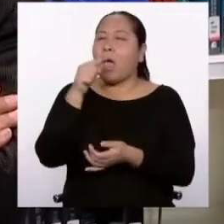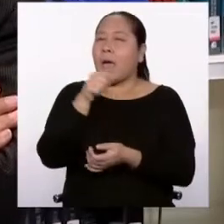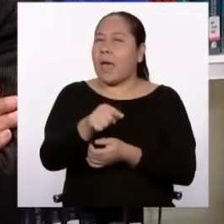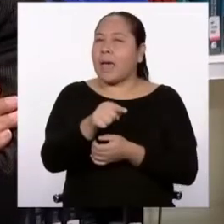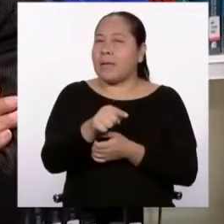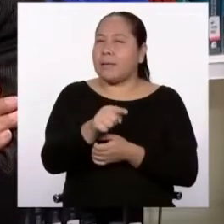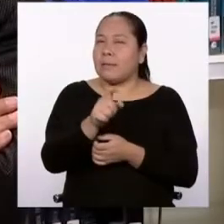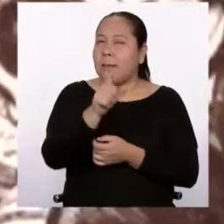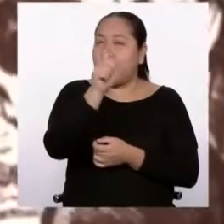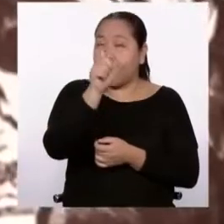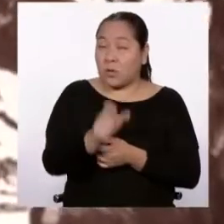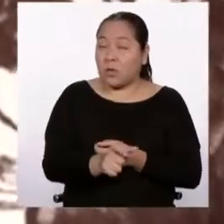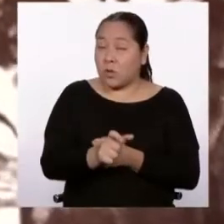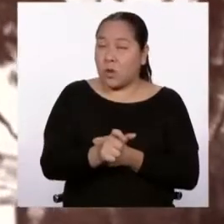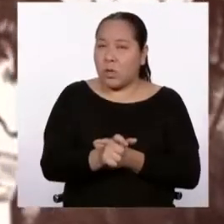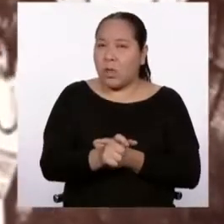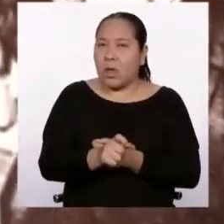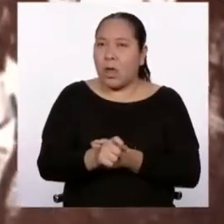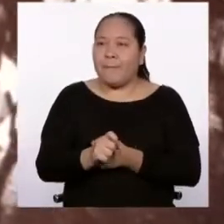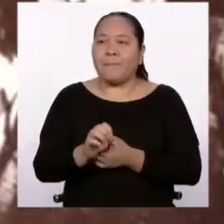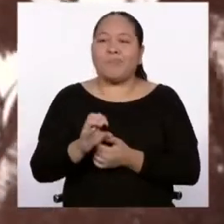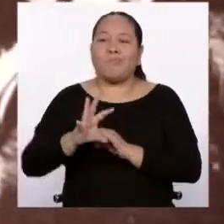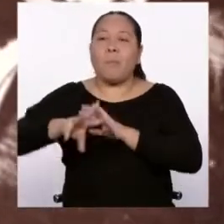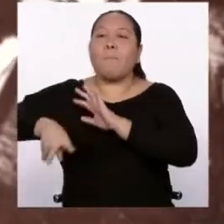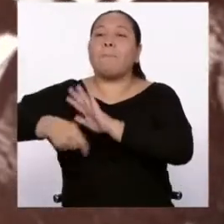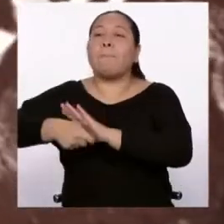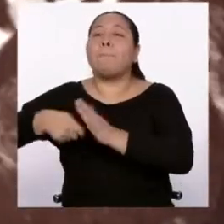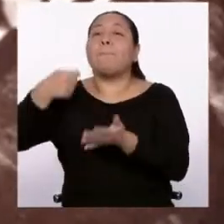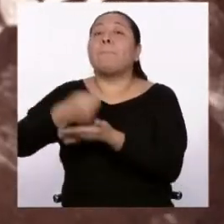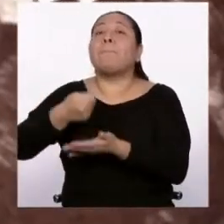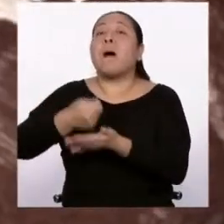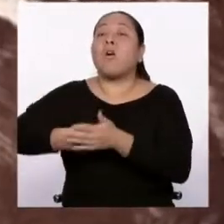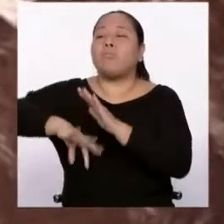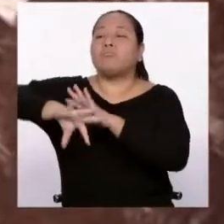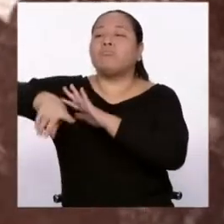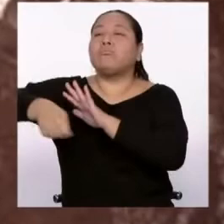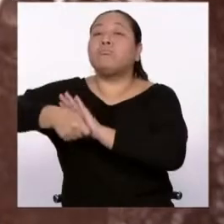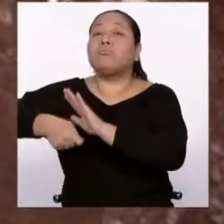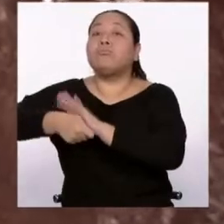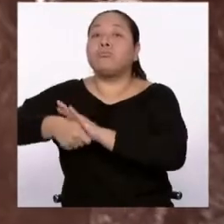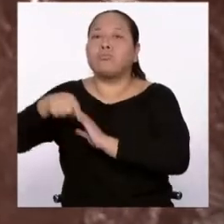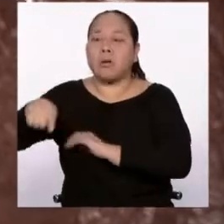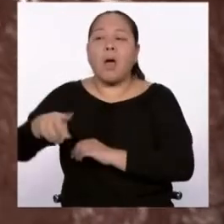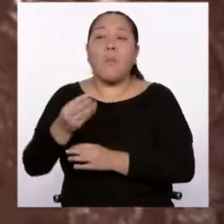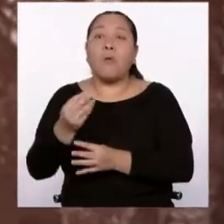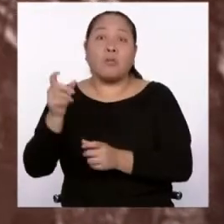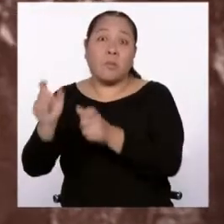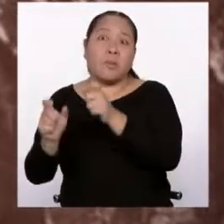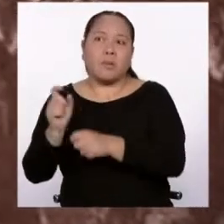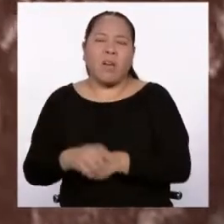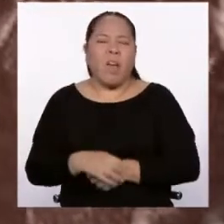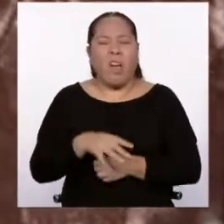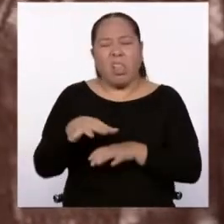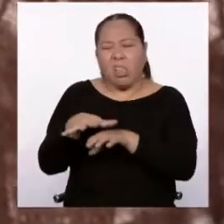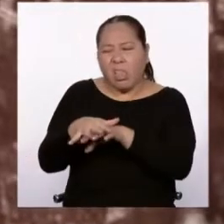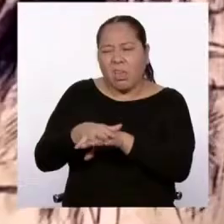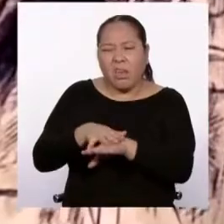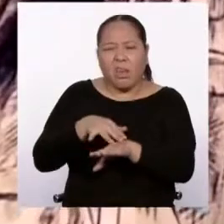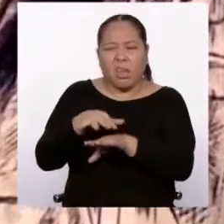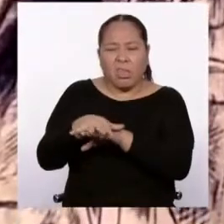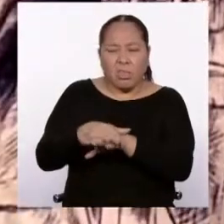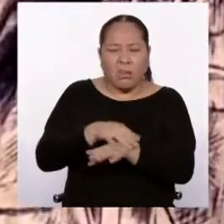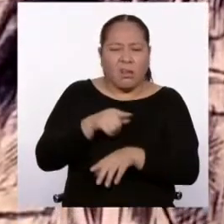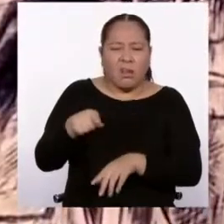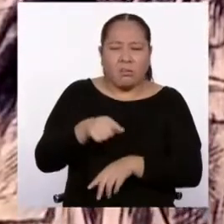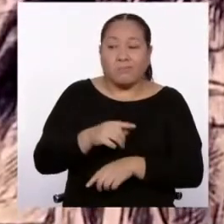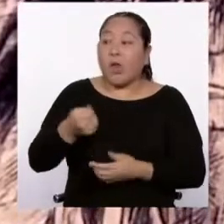muchos funcionarios porque le desesperaba la lentitud de los trámites, del procedimiento de la política,